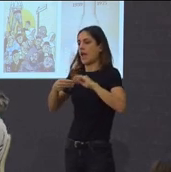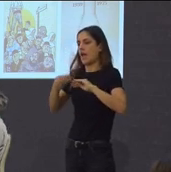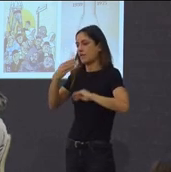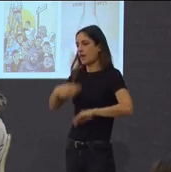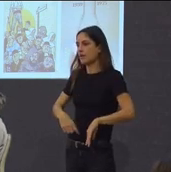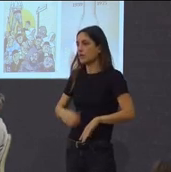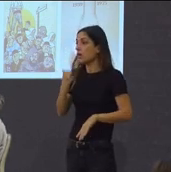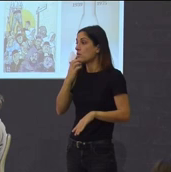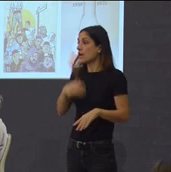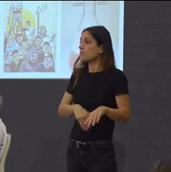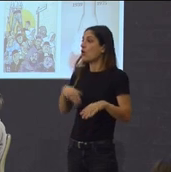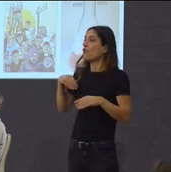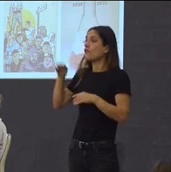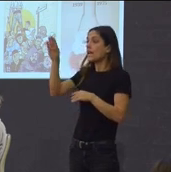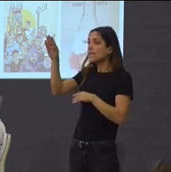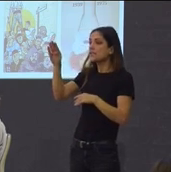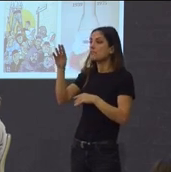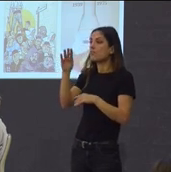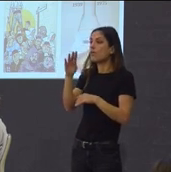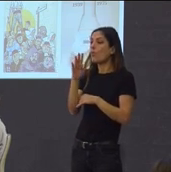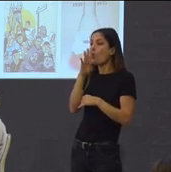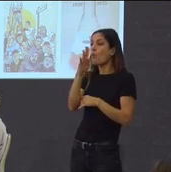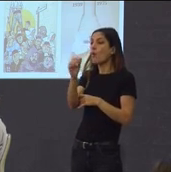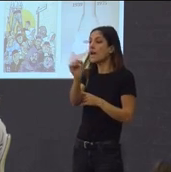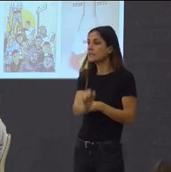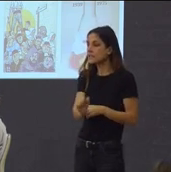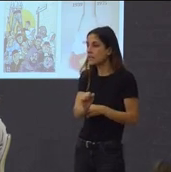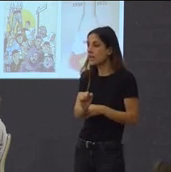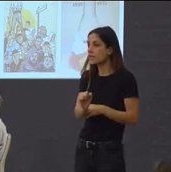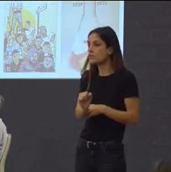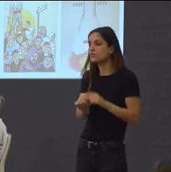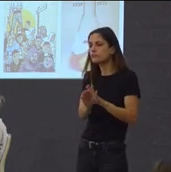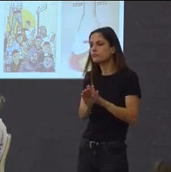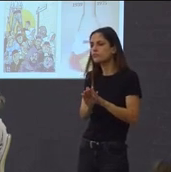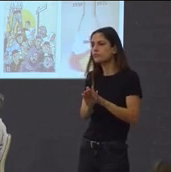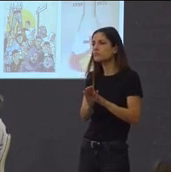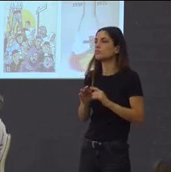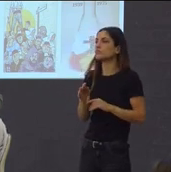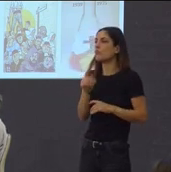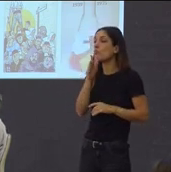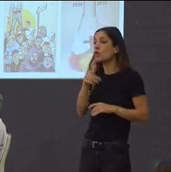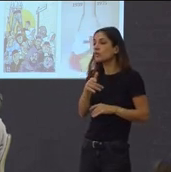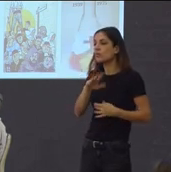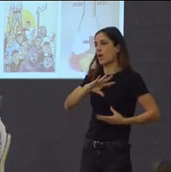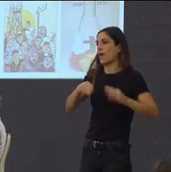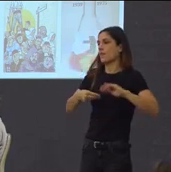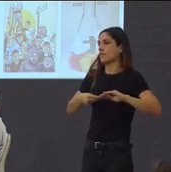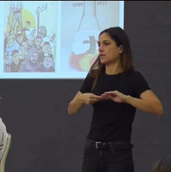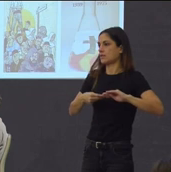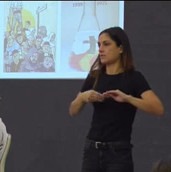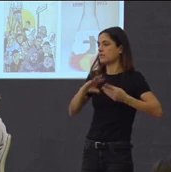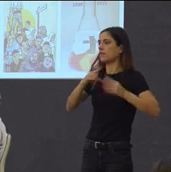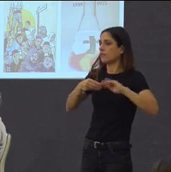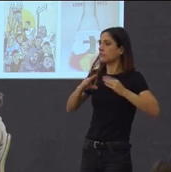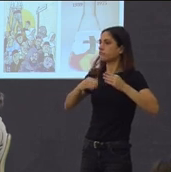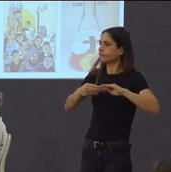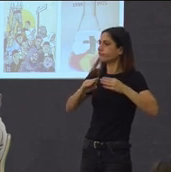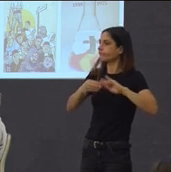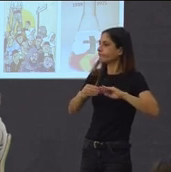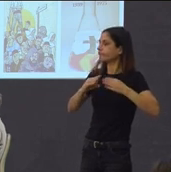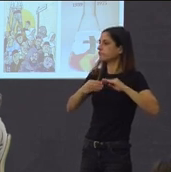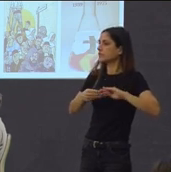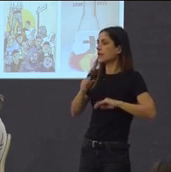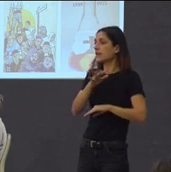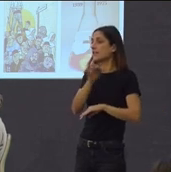o franquismo durou 40 anos, foi porque se adaptou. Primeiro, porque non tiña unha oposición forte. Nunca houve unha oposición forte. E por